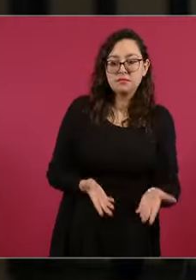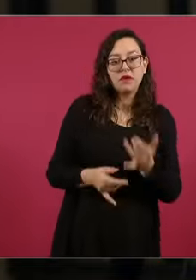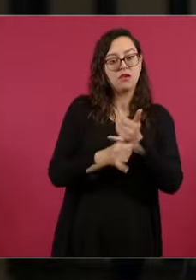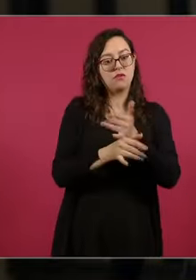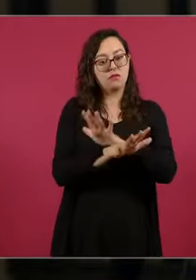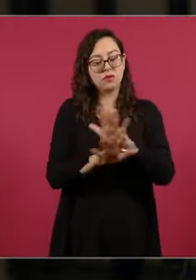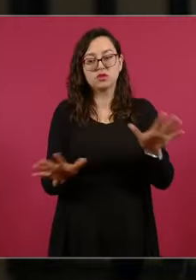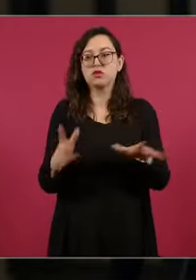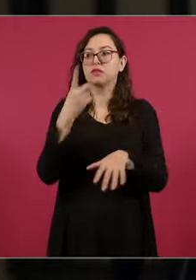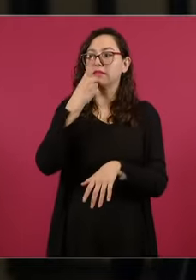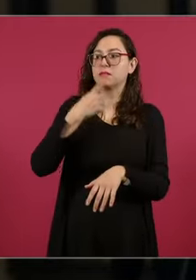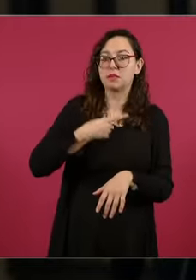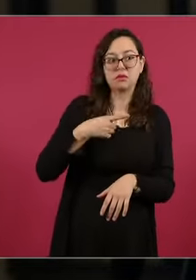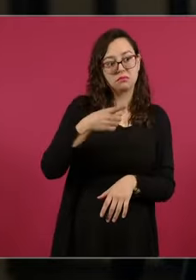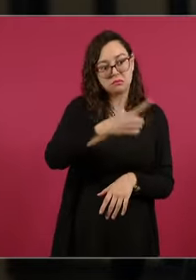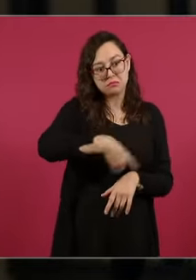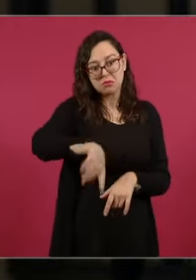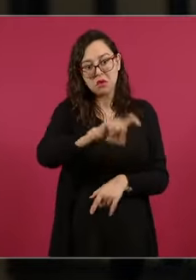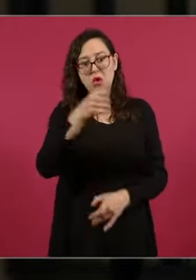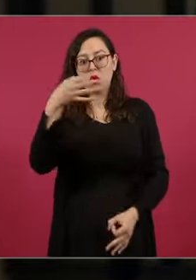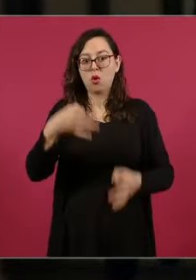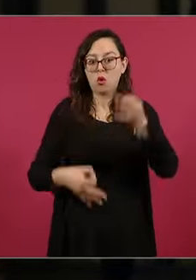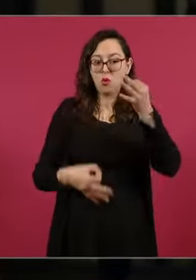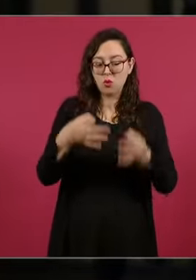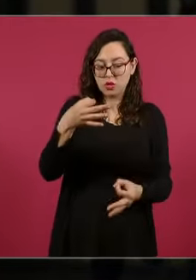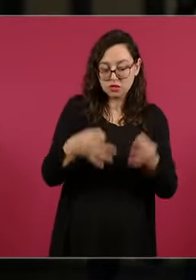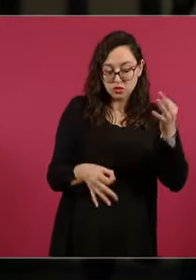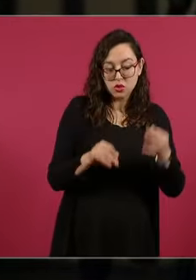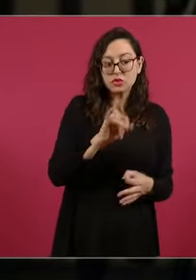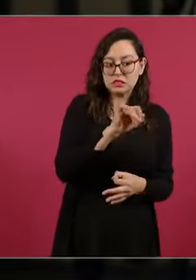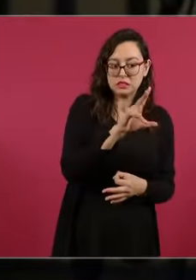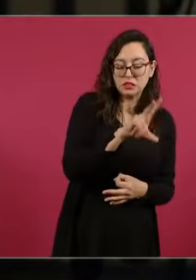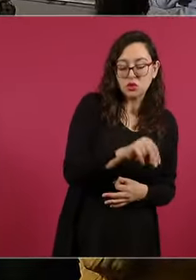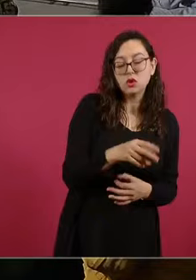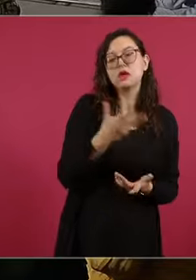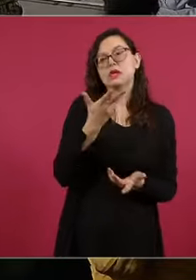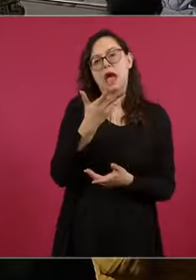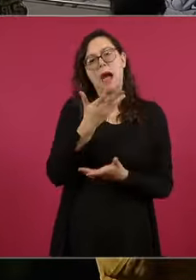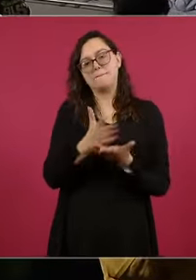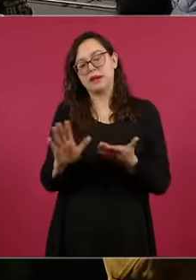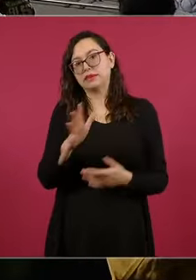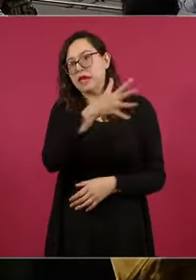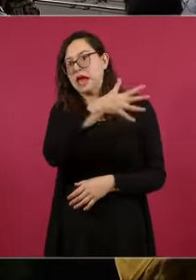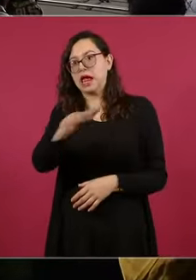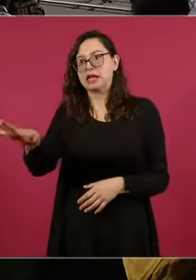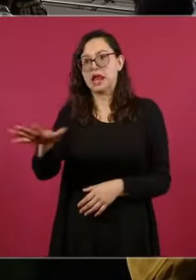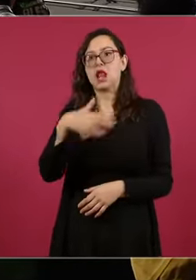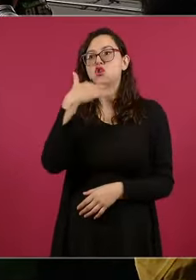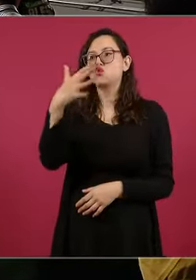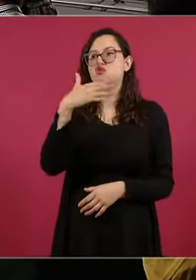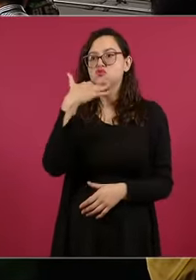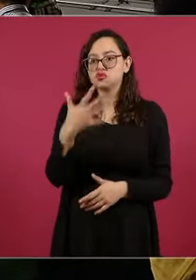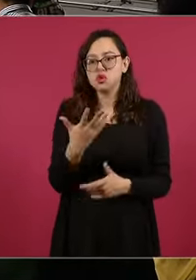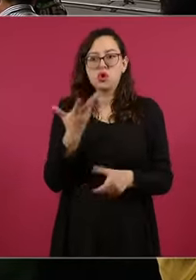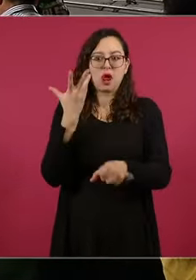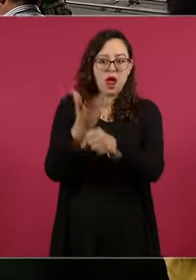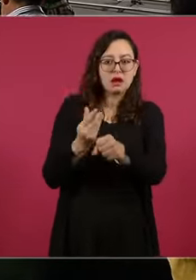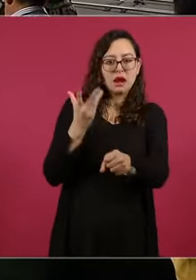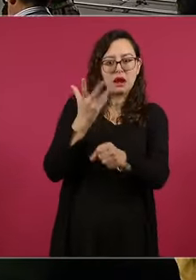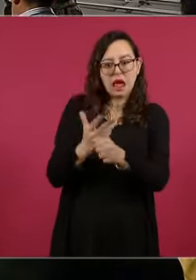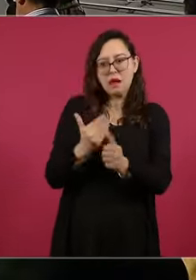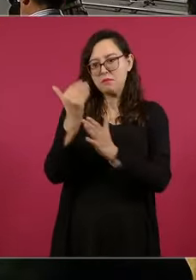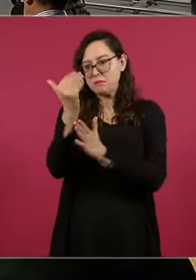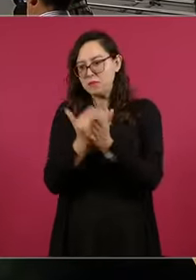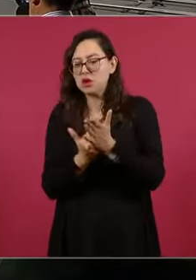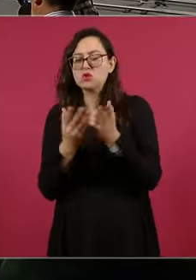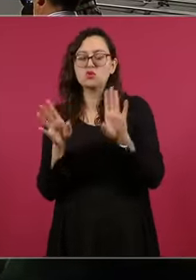nos comente cómo va el combate a la corrupción en términos generales y además en este caso, presidente. Yo pienso que podría